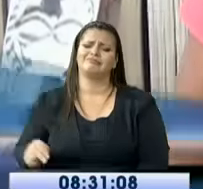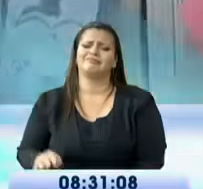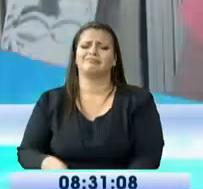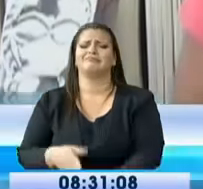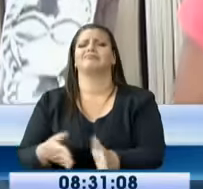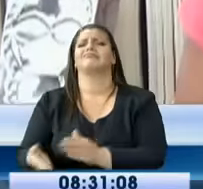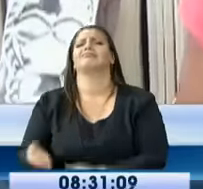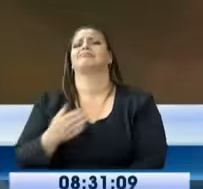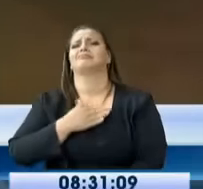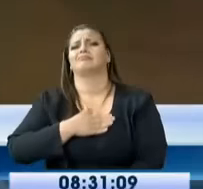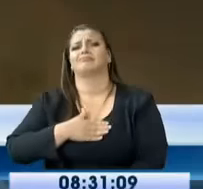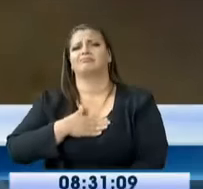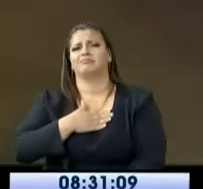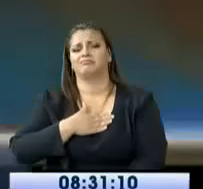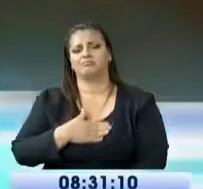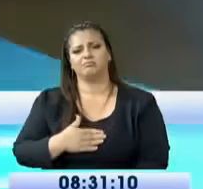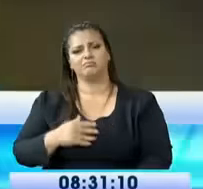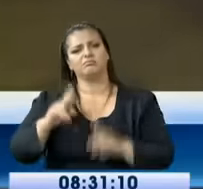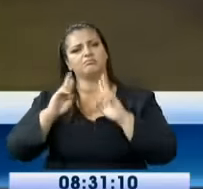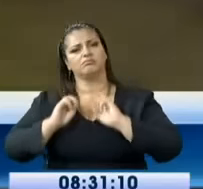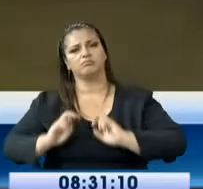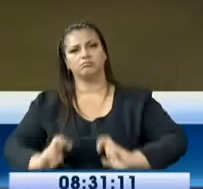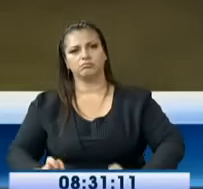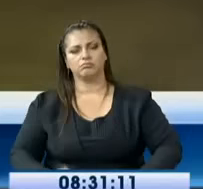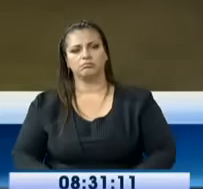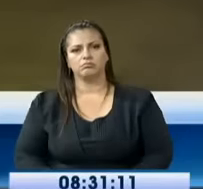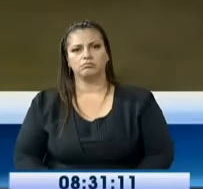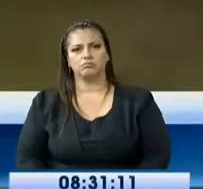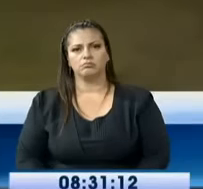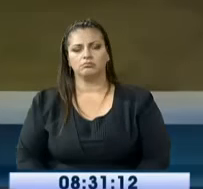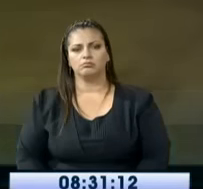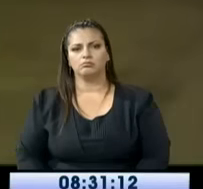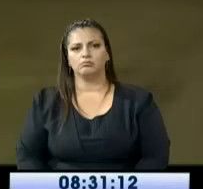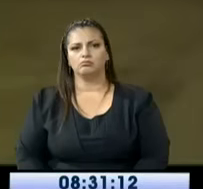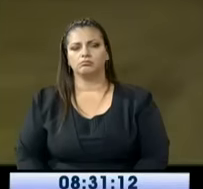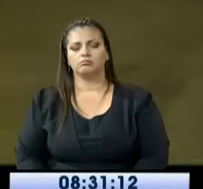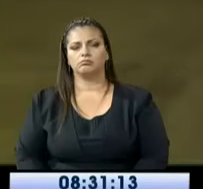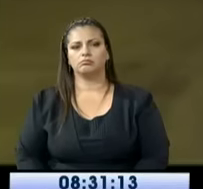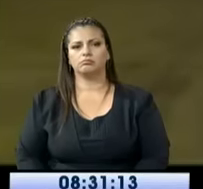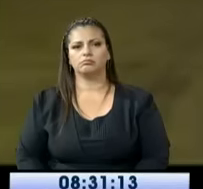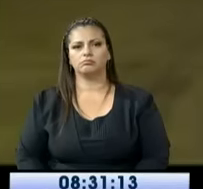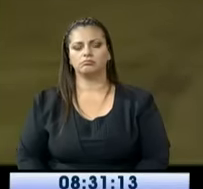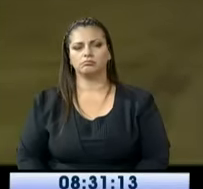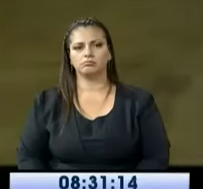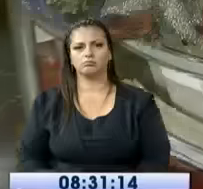en impunidad. Con cámaras Eduardo García de Manta, provincia de Manabí, informó Wendy Delgado.